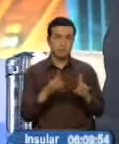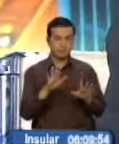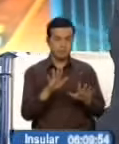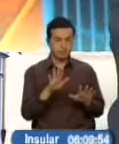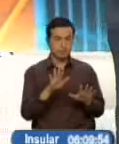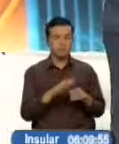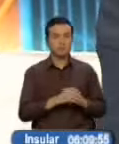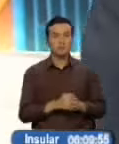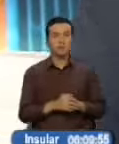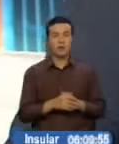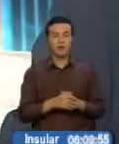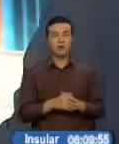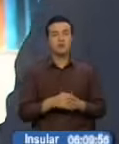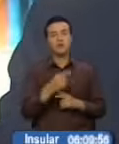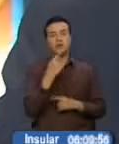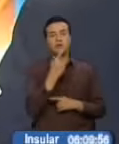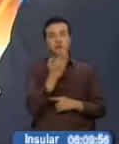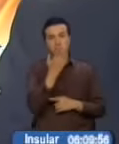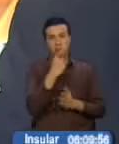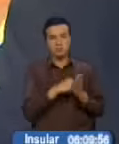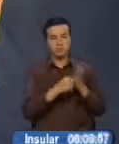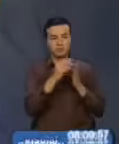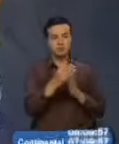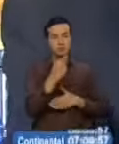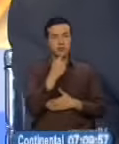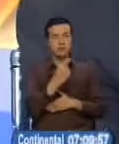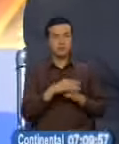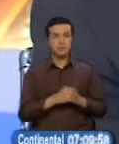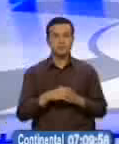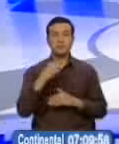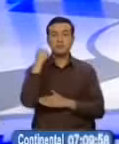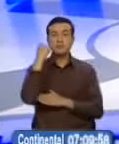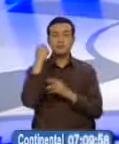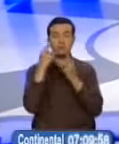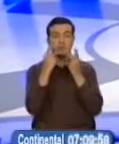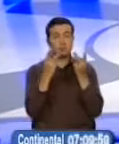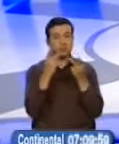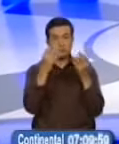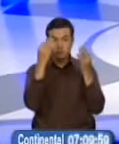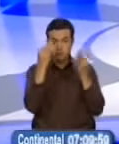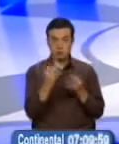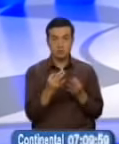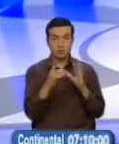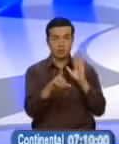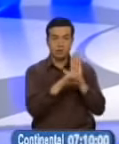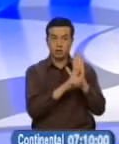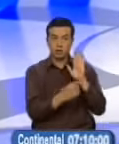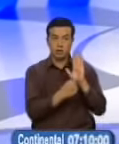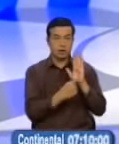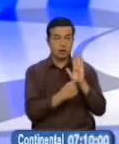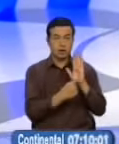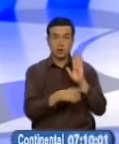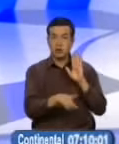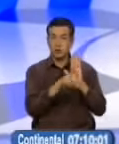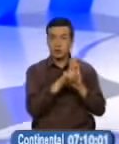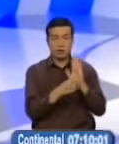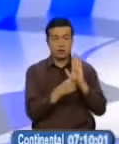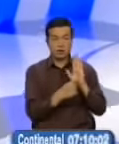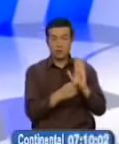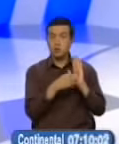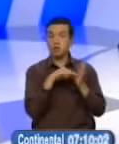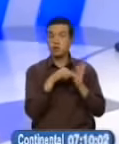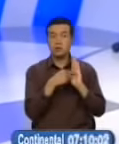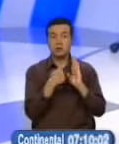Vamos a lo siguiente. Usted me acaba de decir, señor ministro, que en derecho público se hace lo que expresamente está normado. Uh-huh. Es